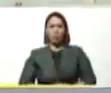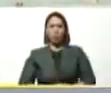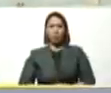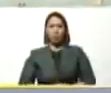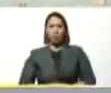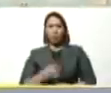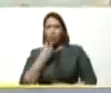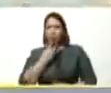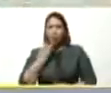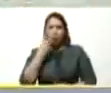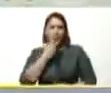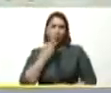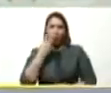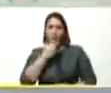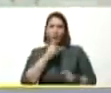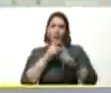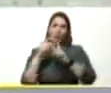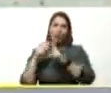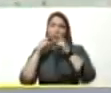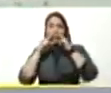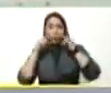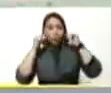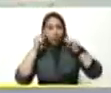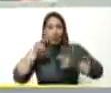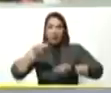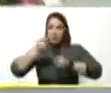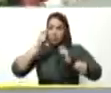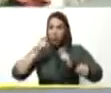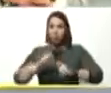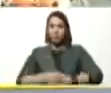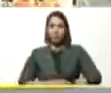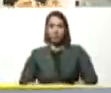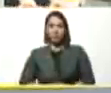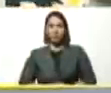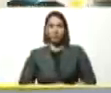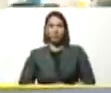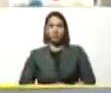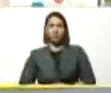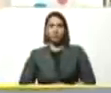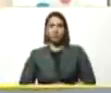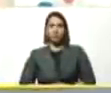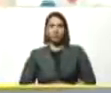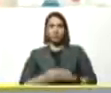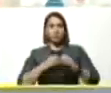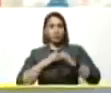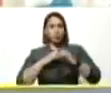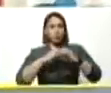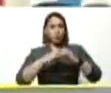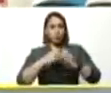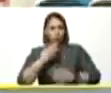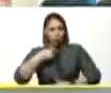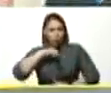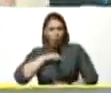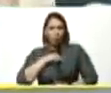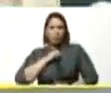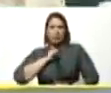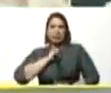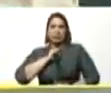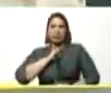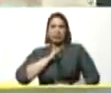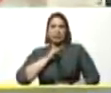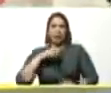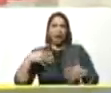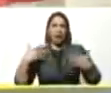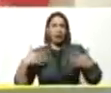las palabras, sonríen, aprenden. Y uno, el corazón, bueno, acelerado de alegría,